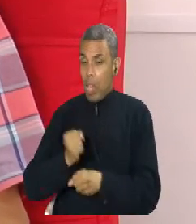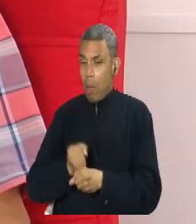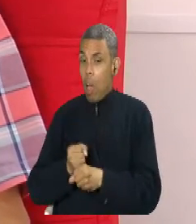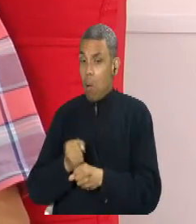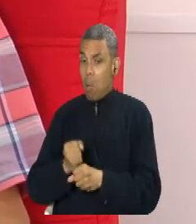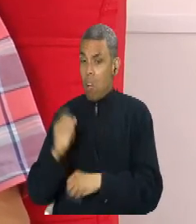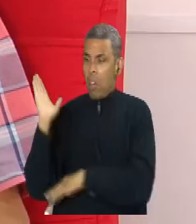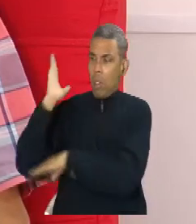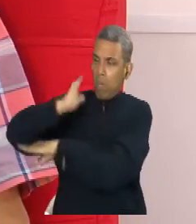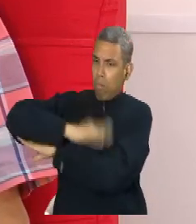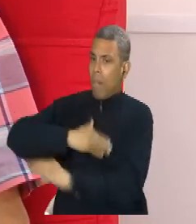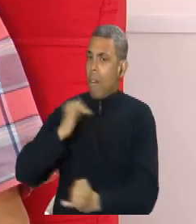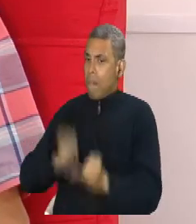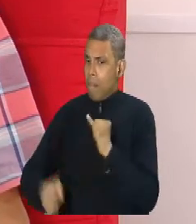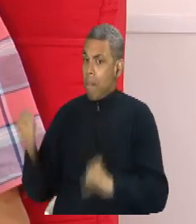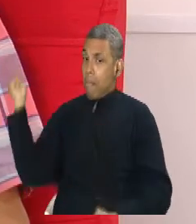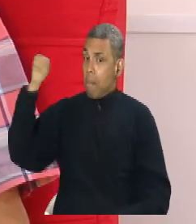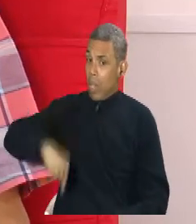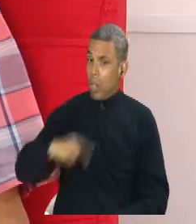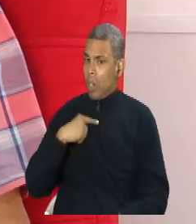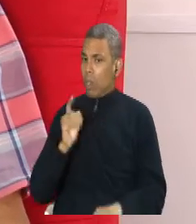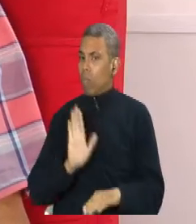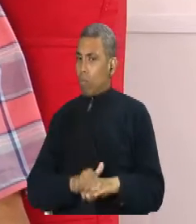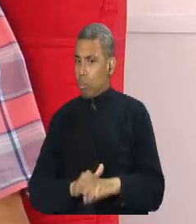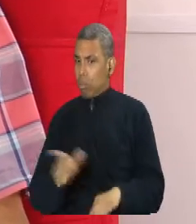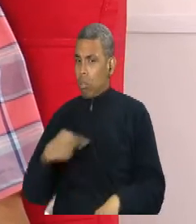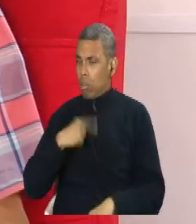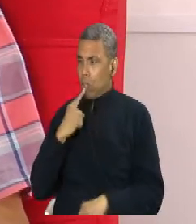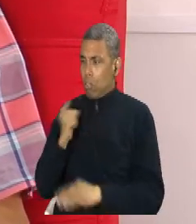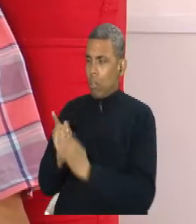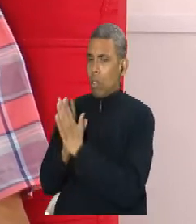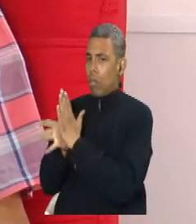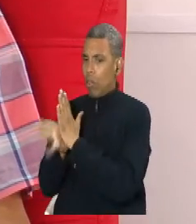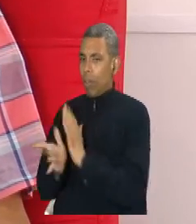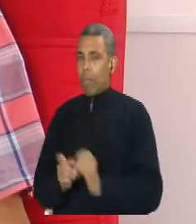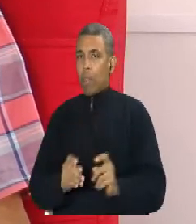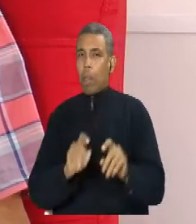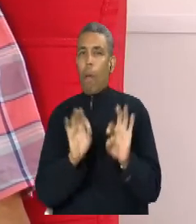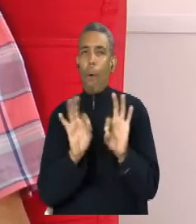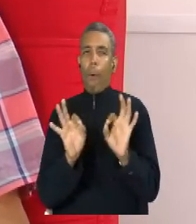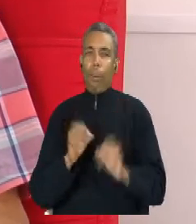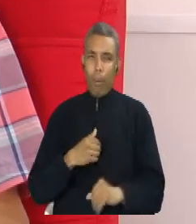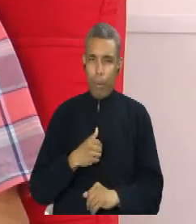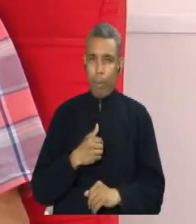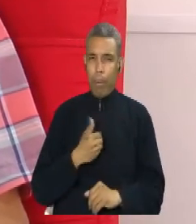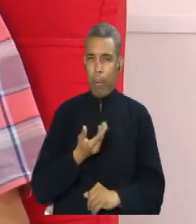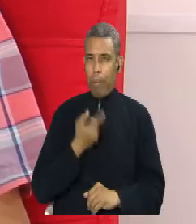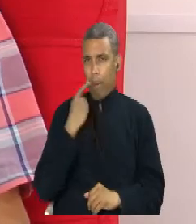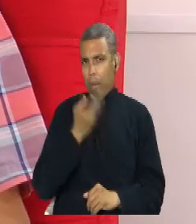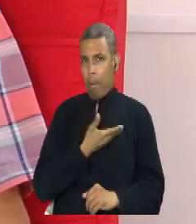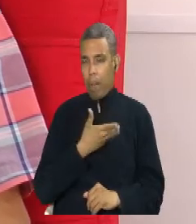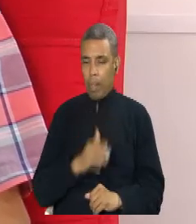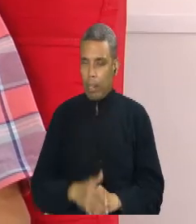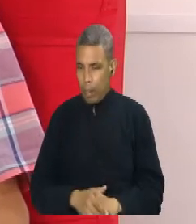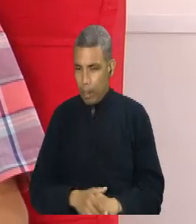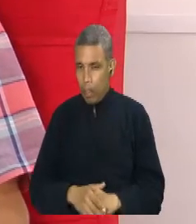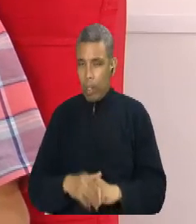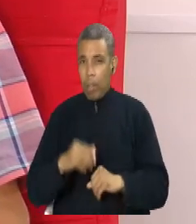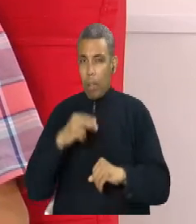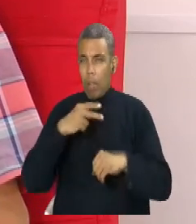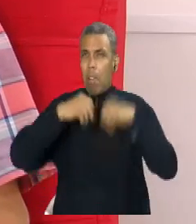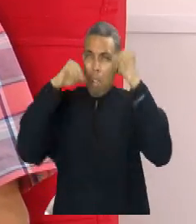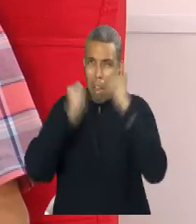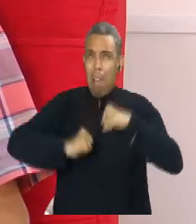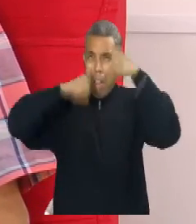cuando van al consultorio te voy a decir por qué te pongo una inyección para que deporten bien cuál es el